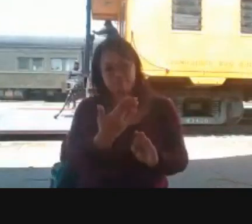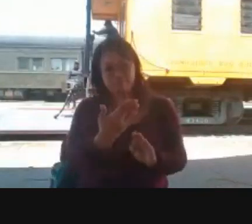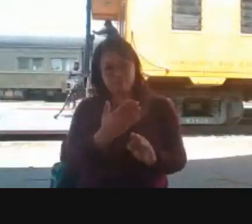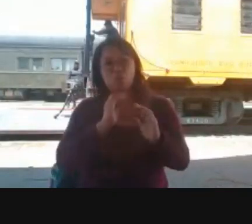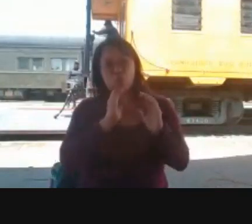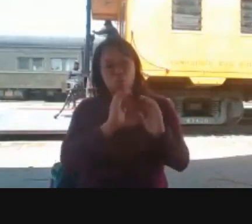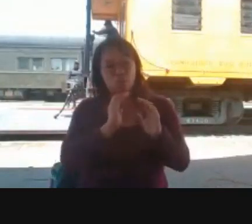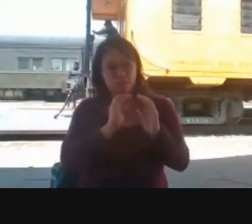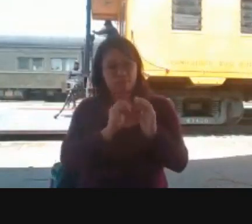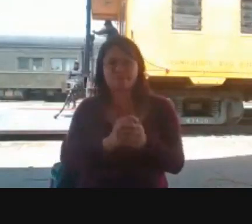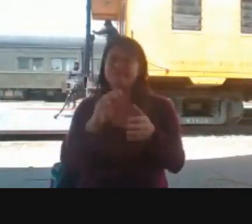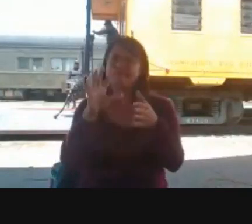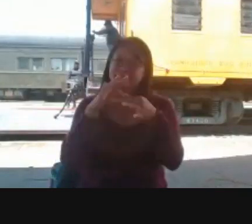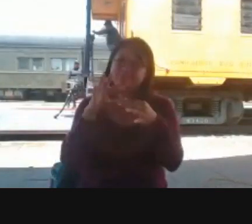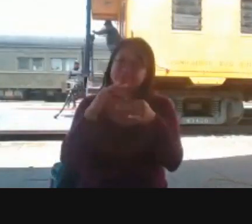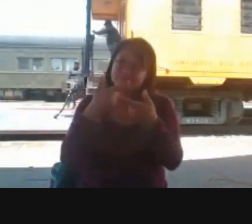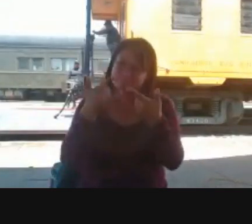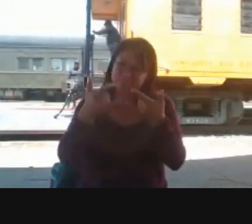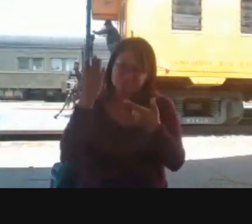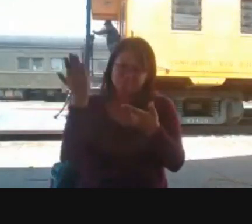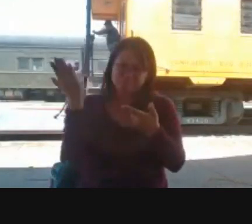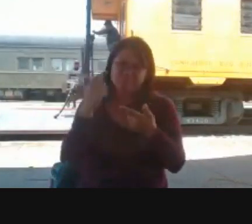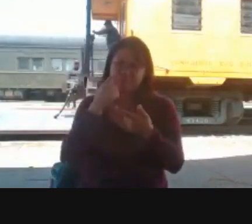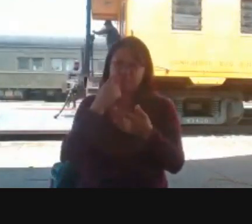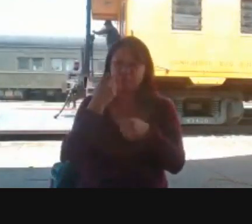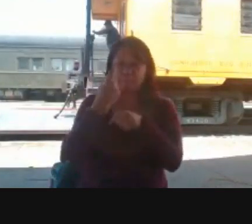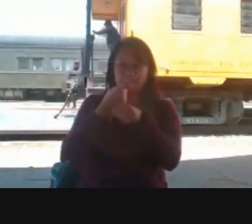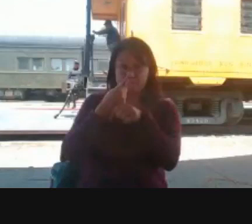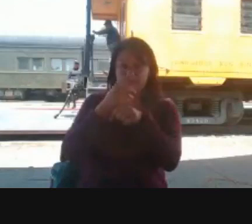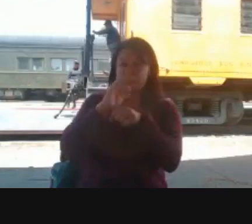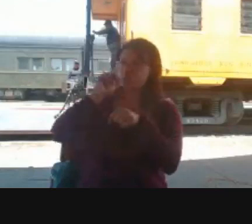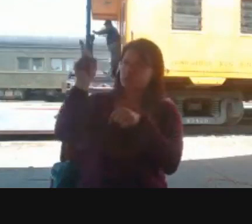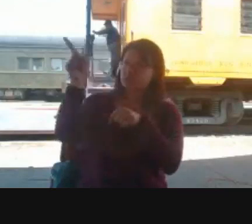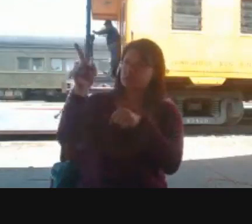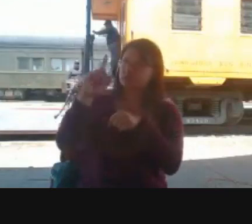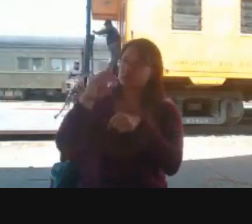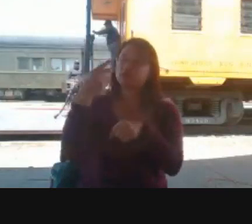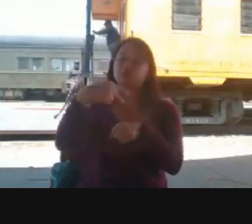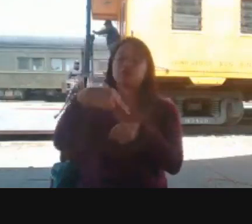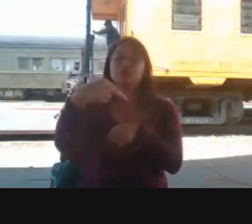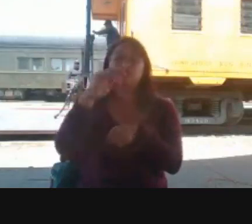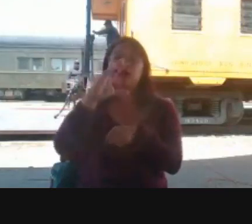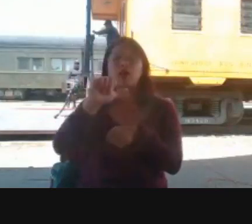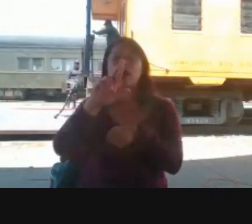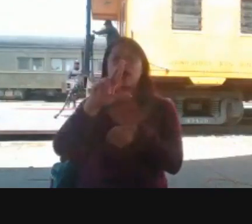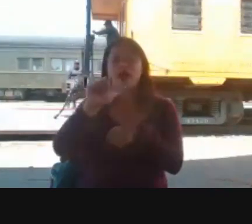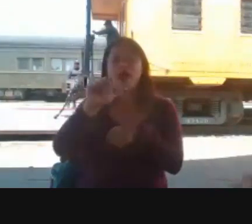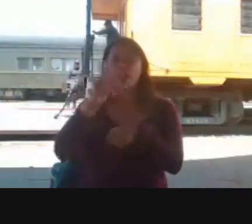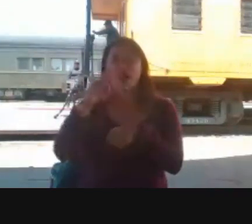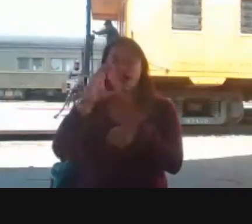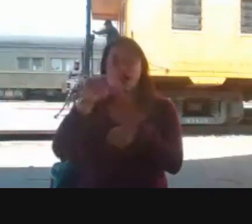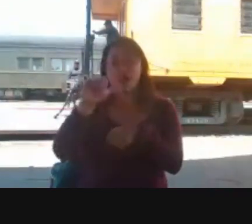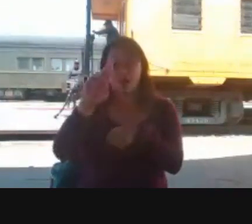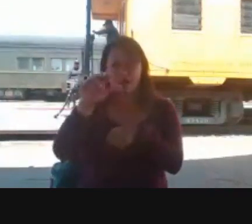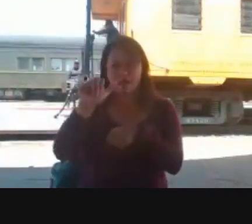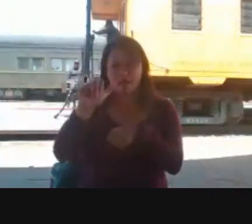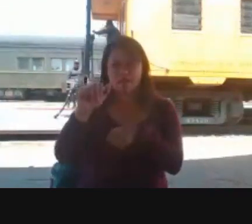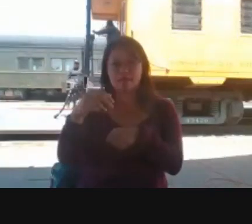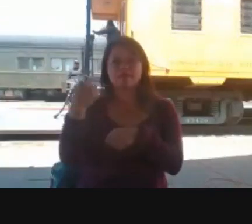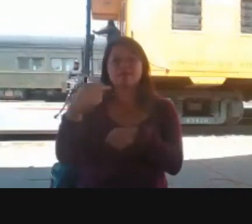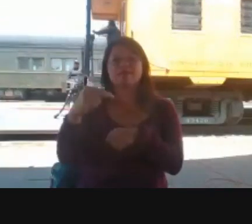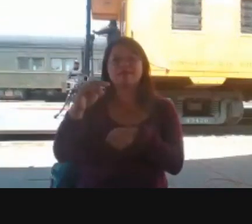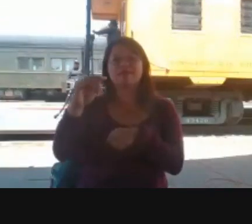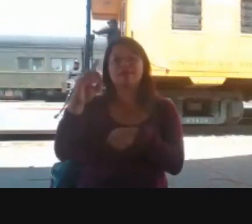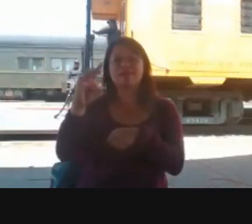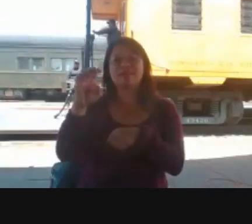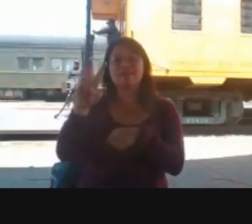que conozcan un poco de las aves, y primero allá tenemos un cara a cara, se llama David Bowie, y se llama David Bowie